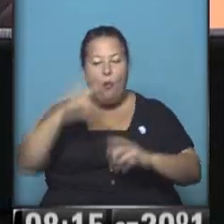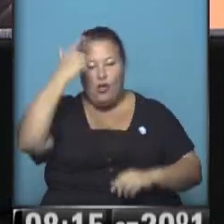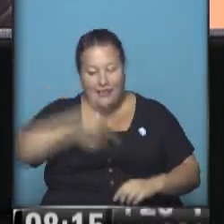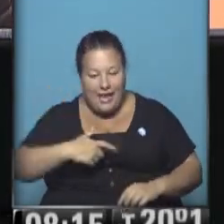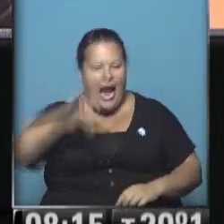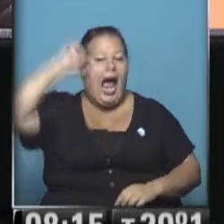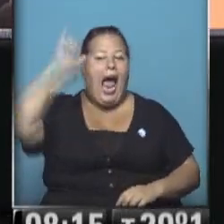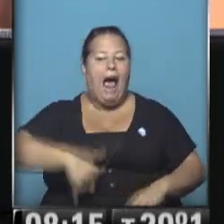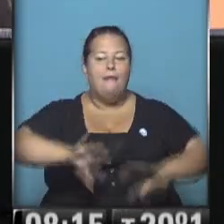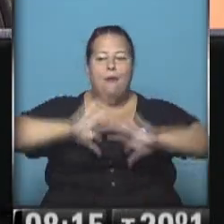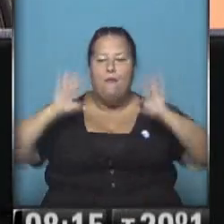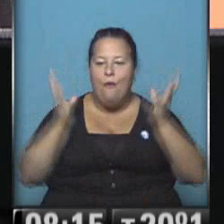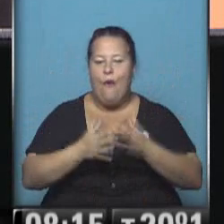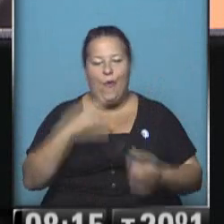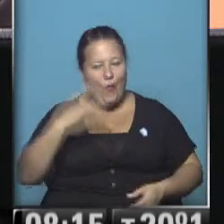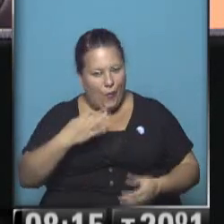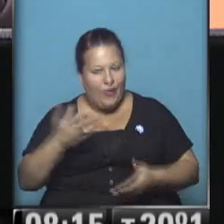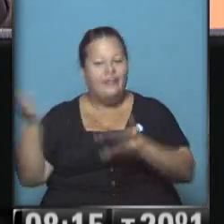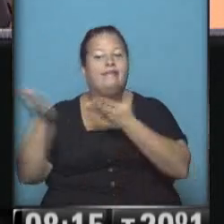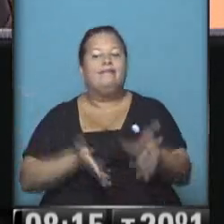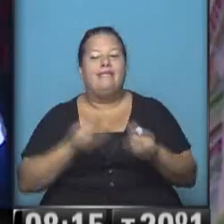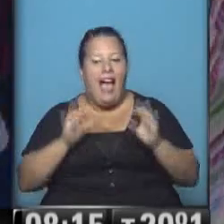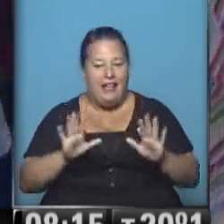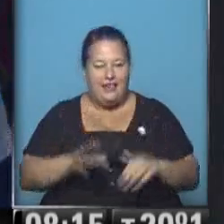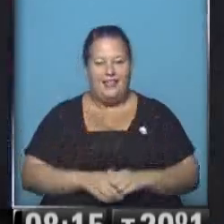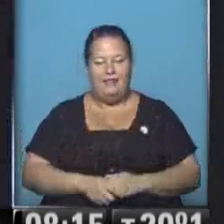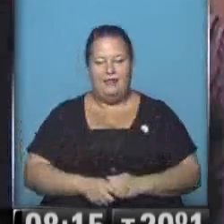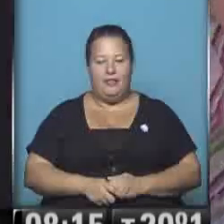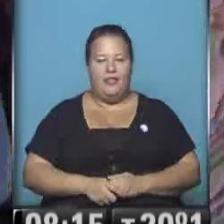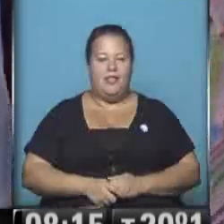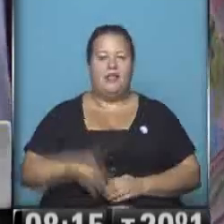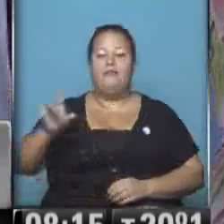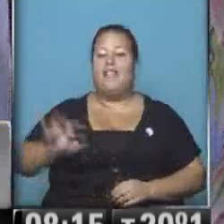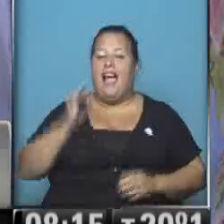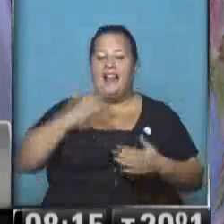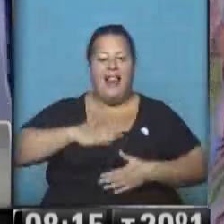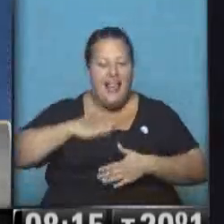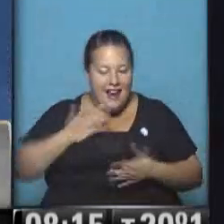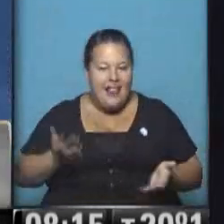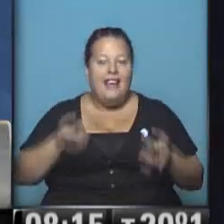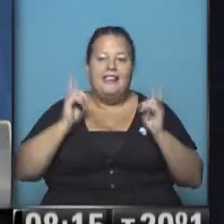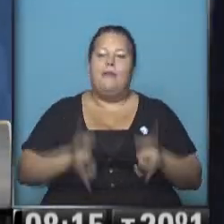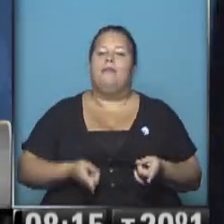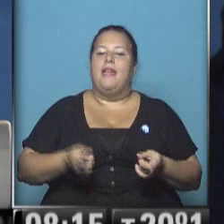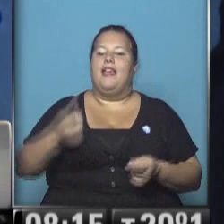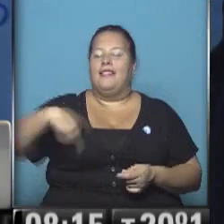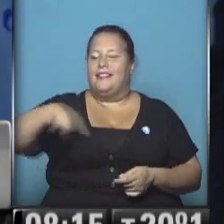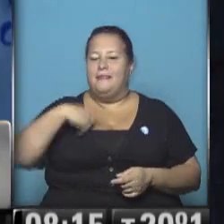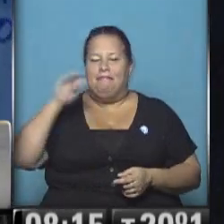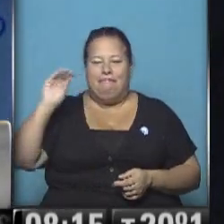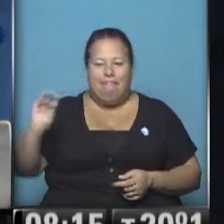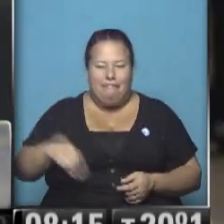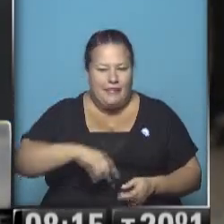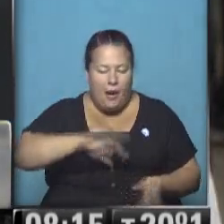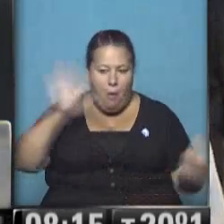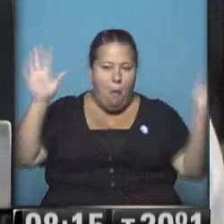sigo campeones del mundo lo recibimos de esta manera suño una alegría pero aparte estábamos perdiendo y se dio